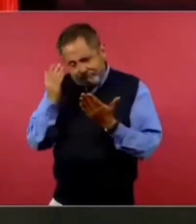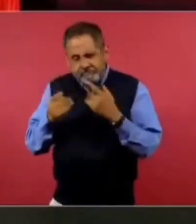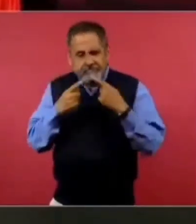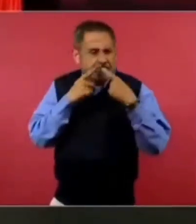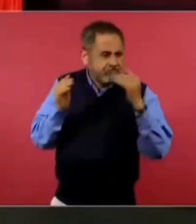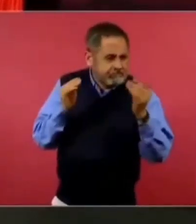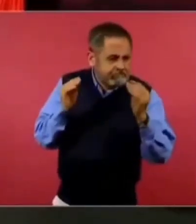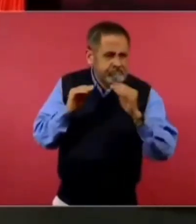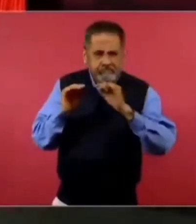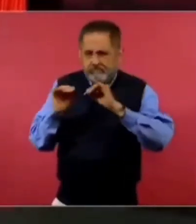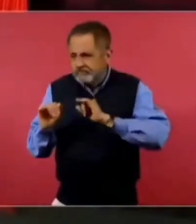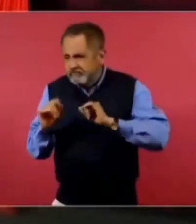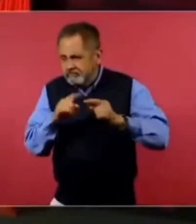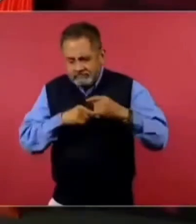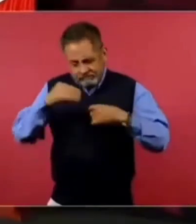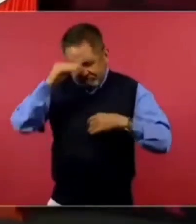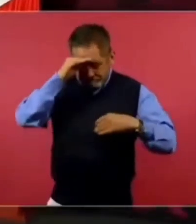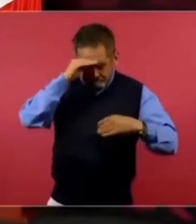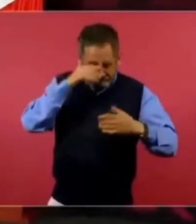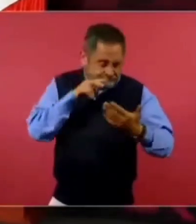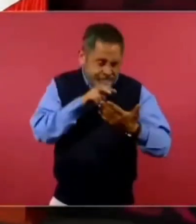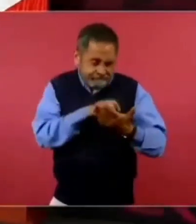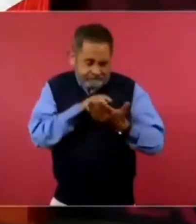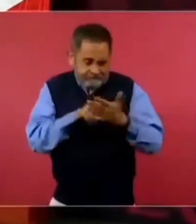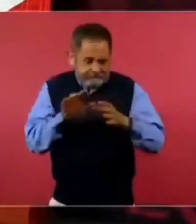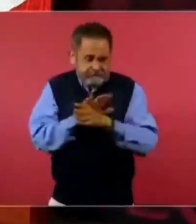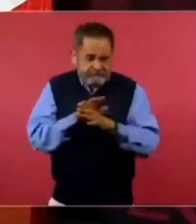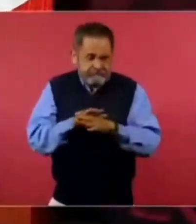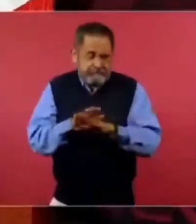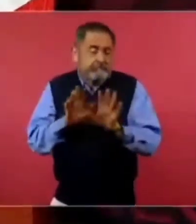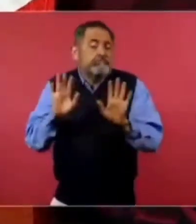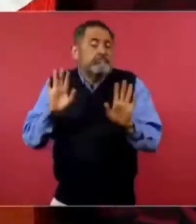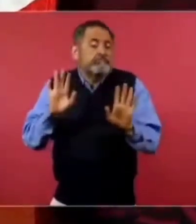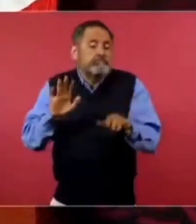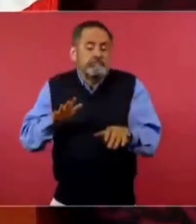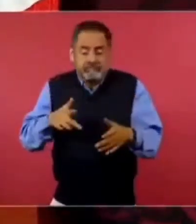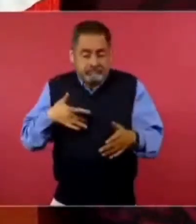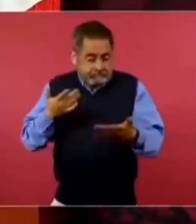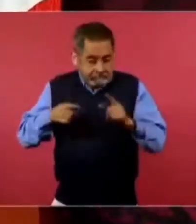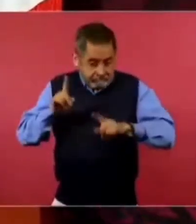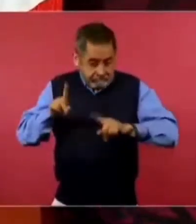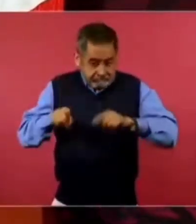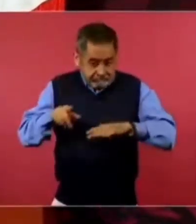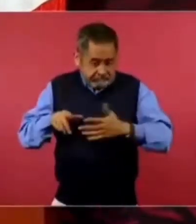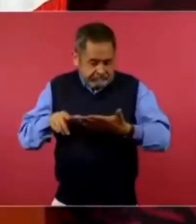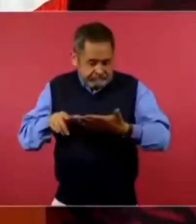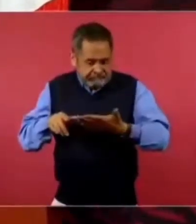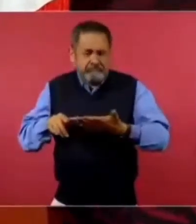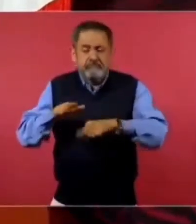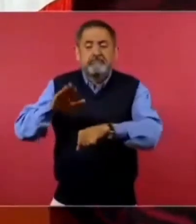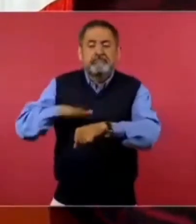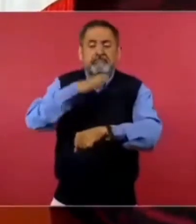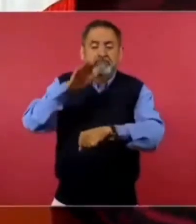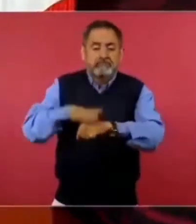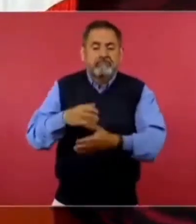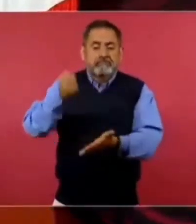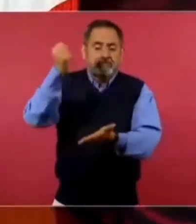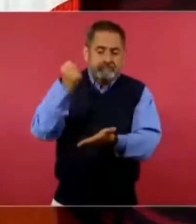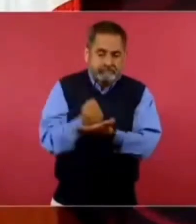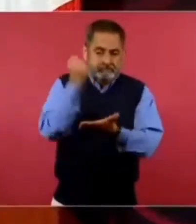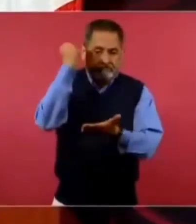discute, analiza y aprueba en su caso la reforma,